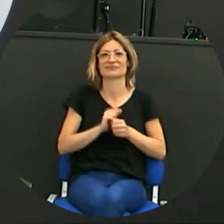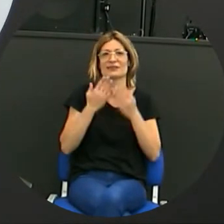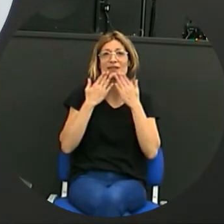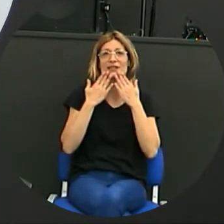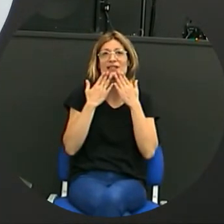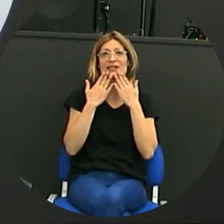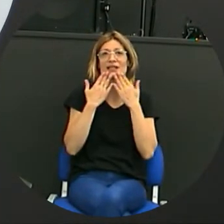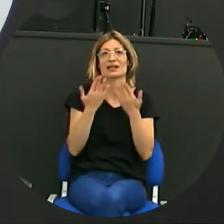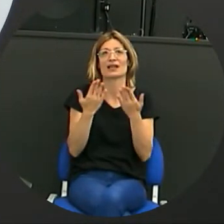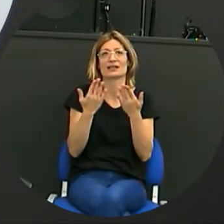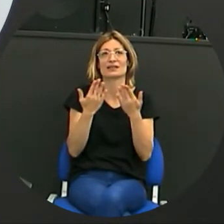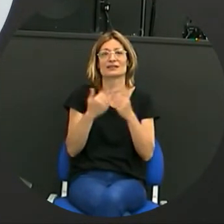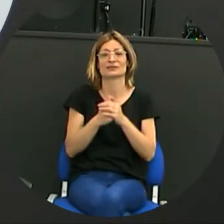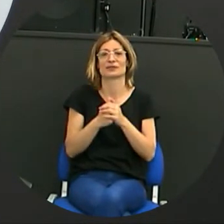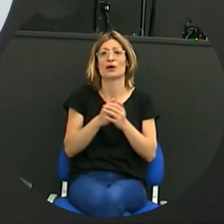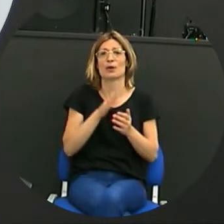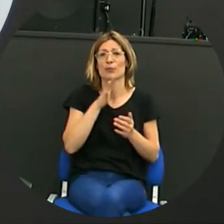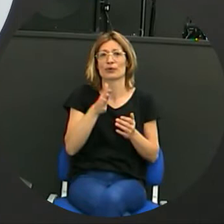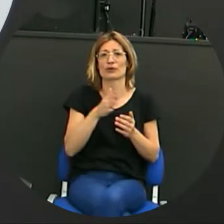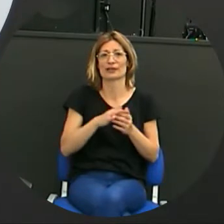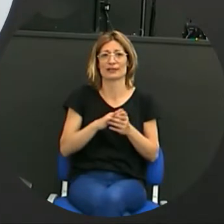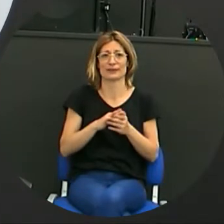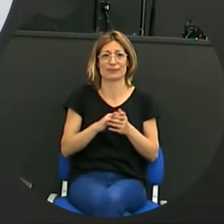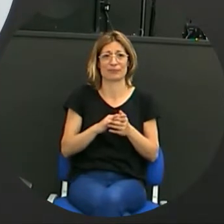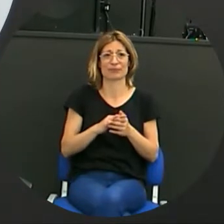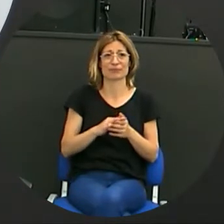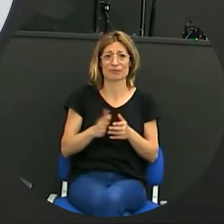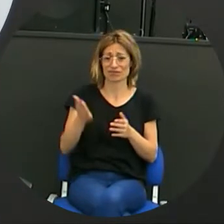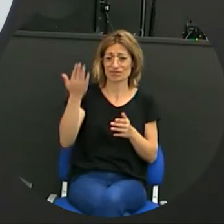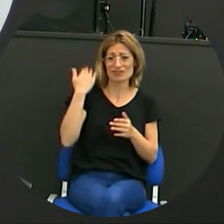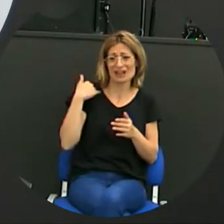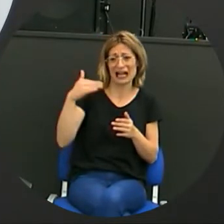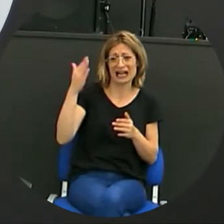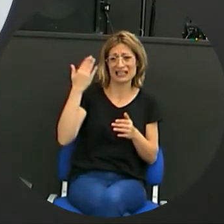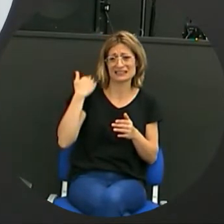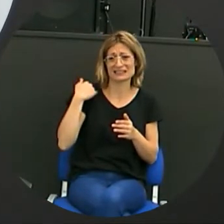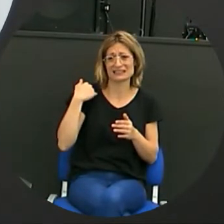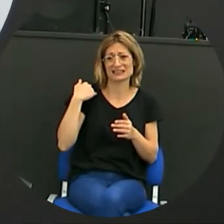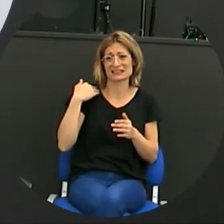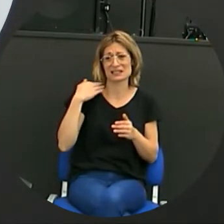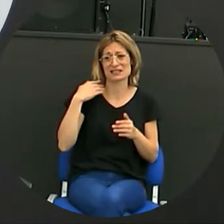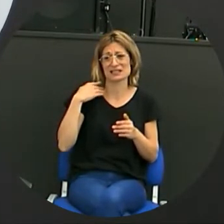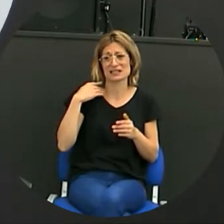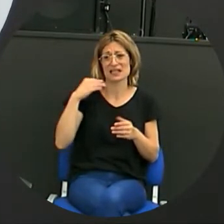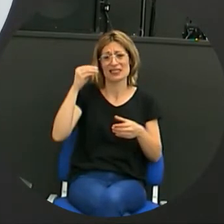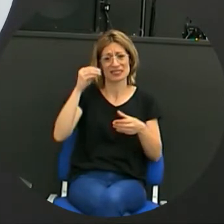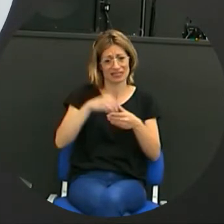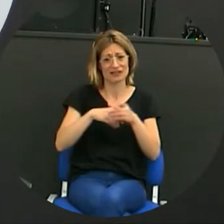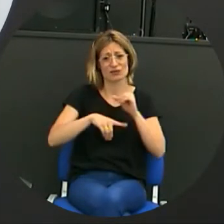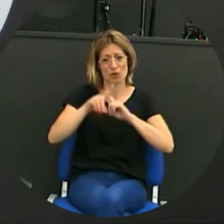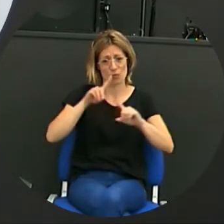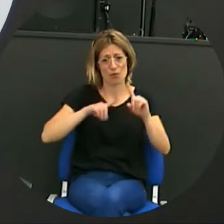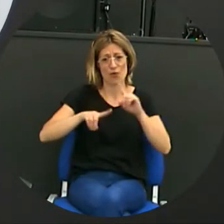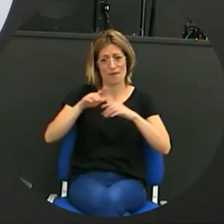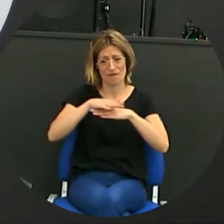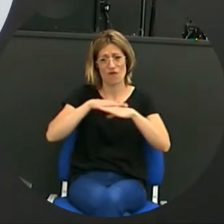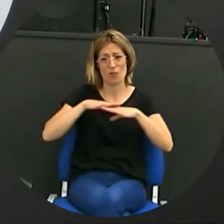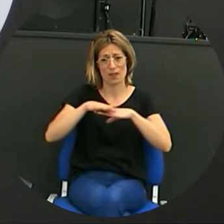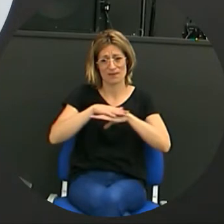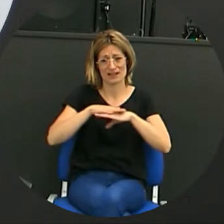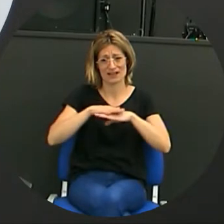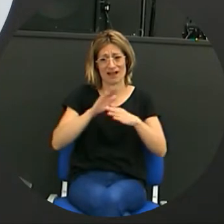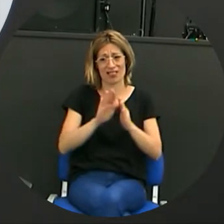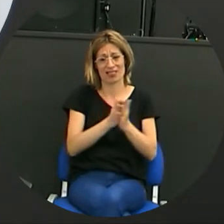porque nosotros estábamos bajo ese problema fundamental de Génesis 3, Génesis